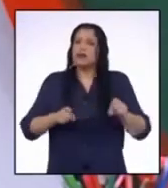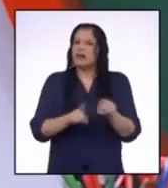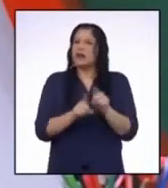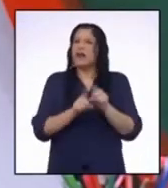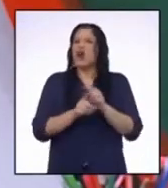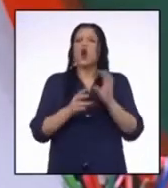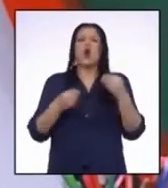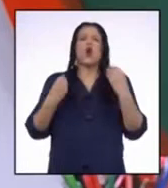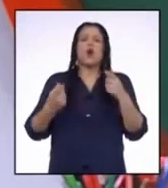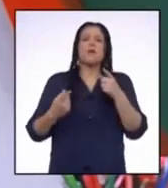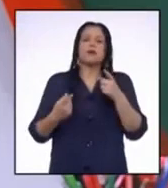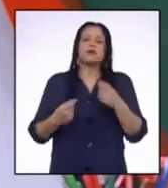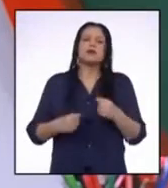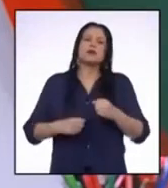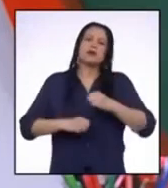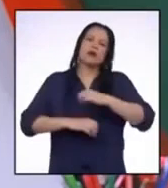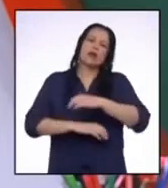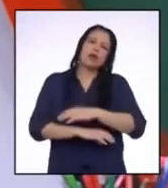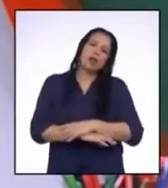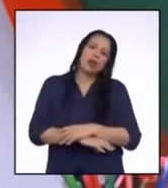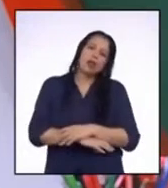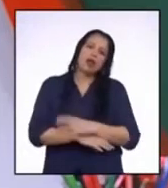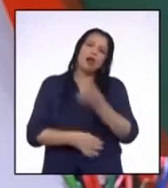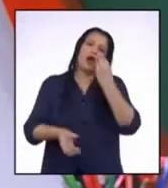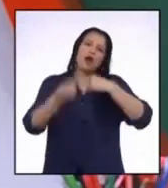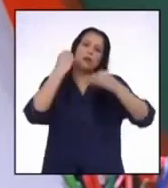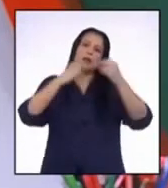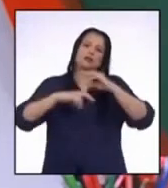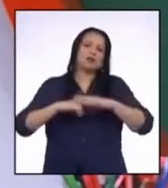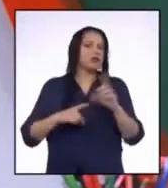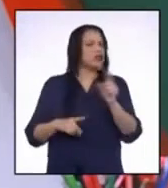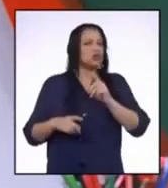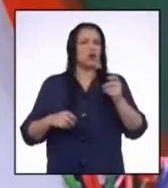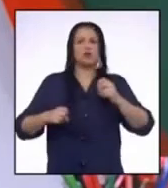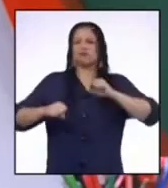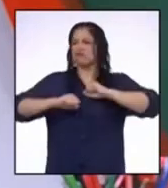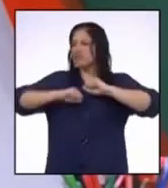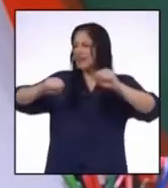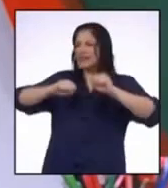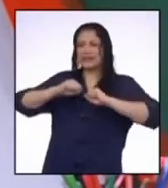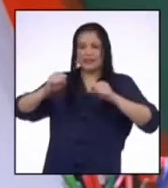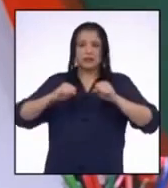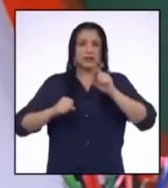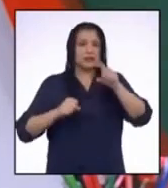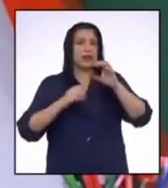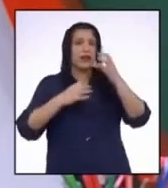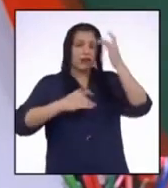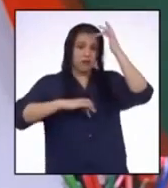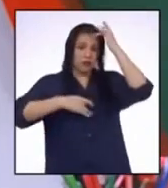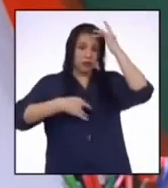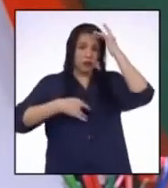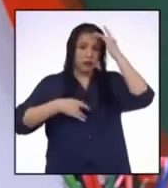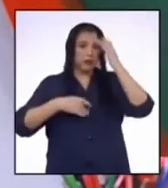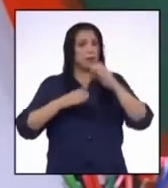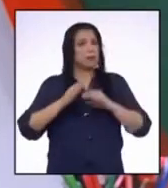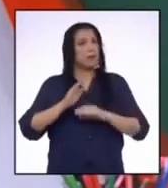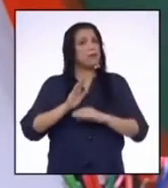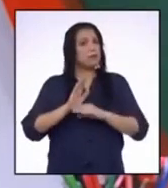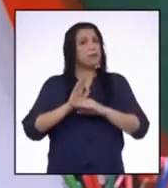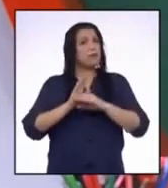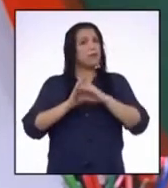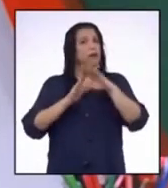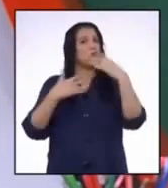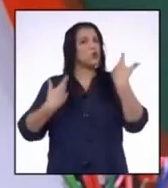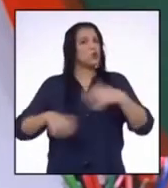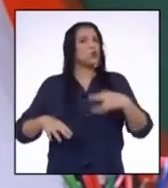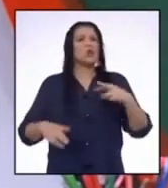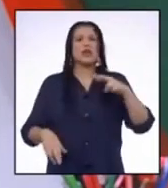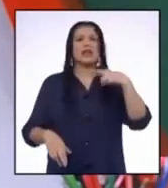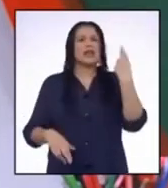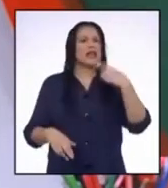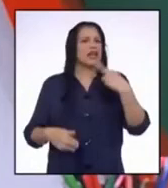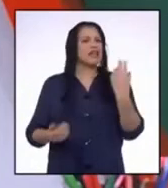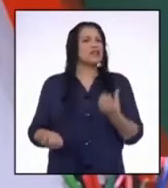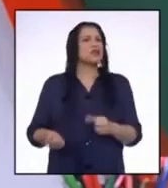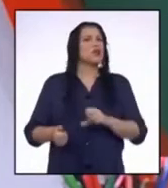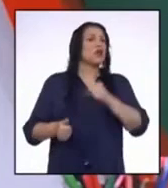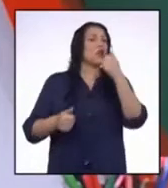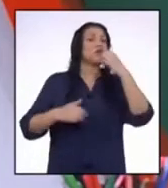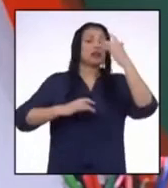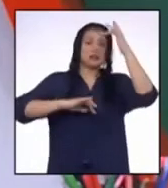hábitos sedentarios y la falta de actividad física. Esta enfermedad aumenta considerablemente el riesgo de padecer